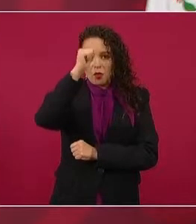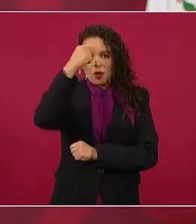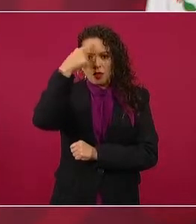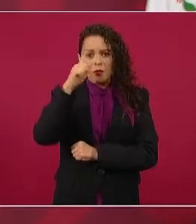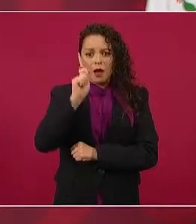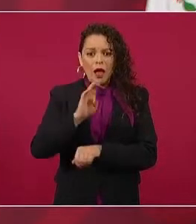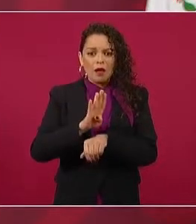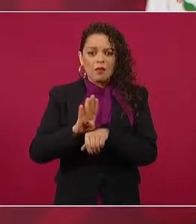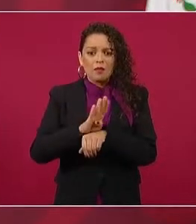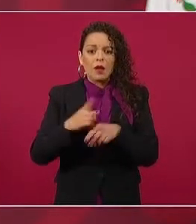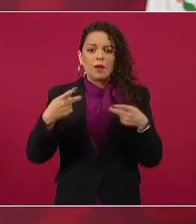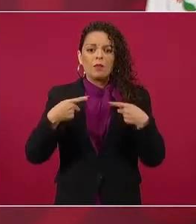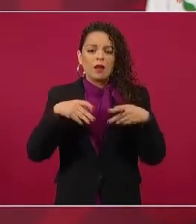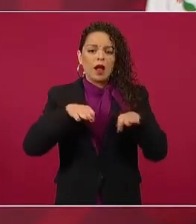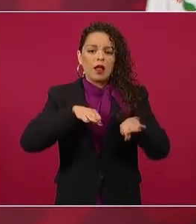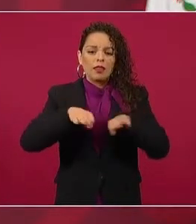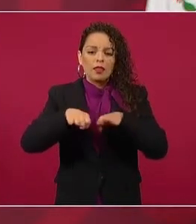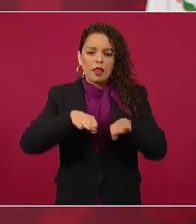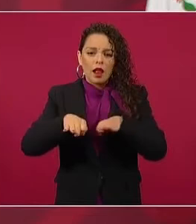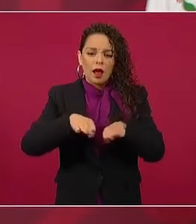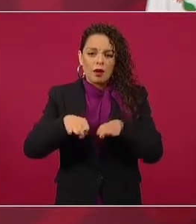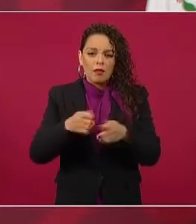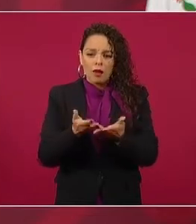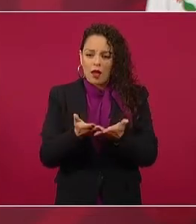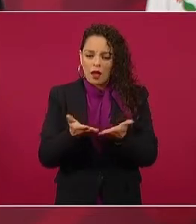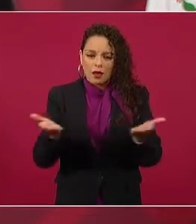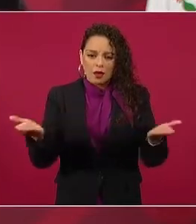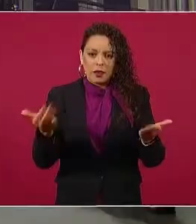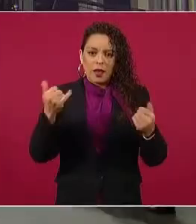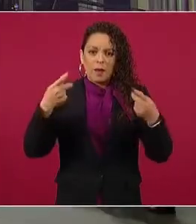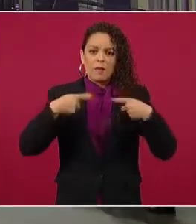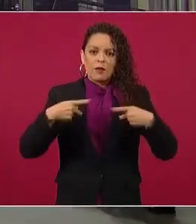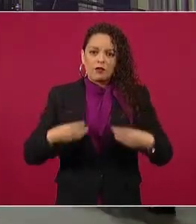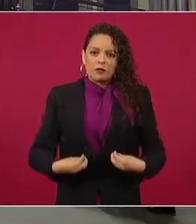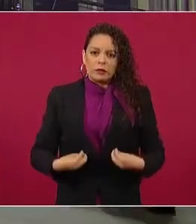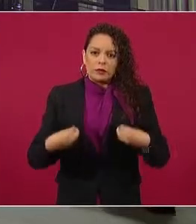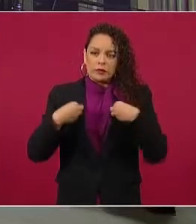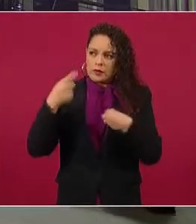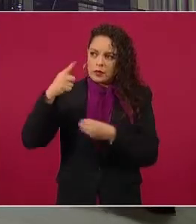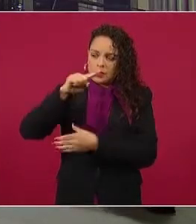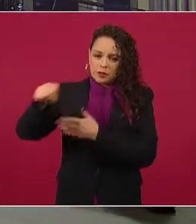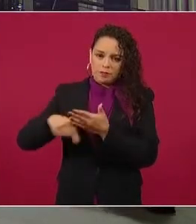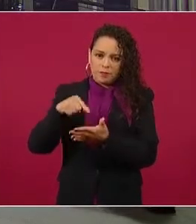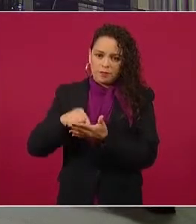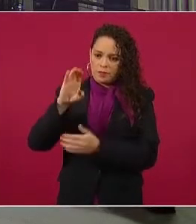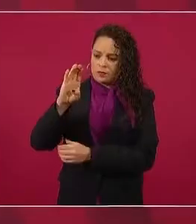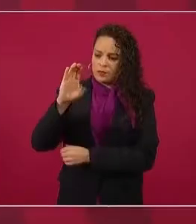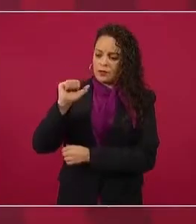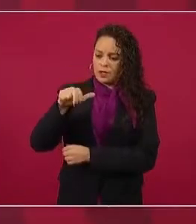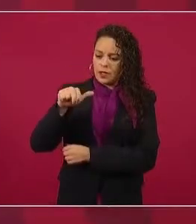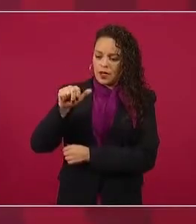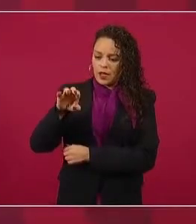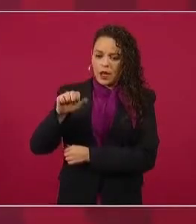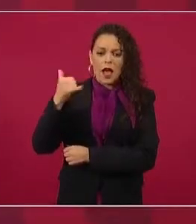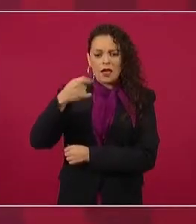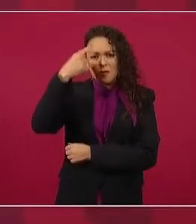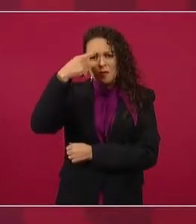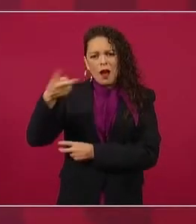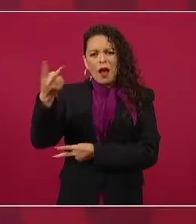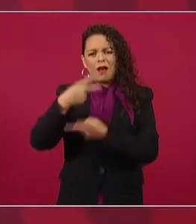beneficio de la gente de Cananea, y también de que haya paz,